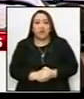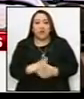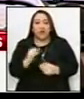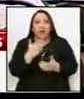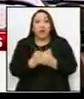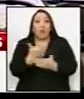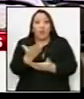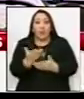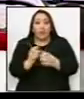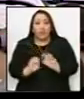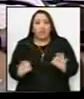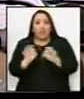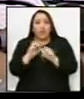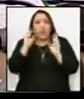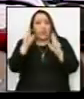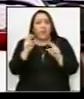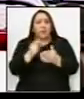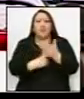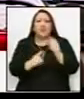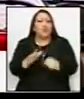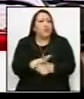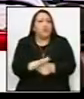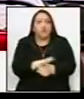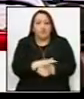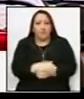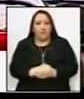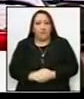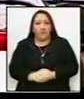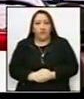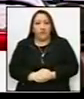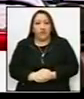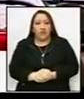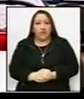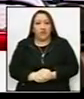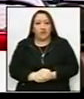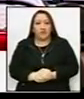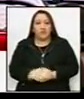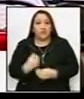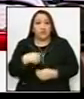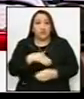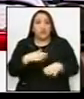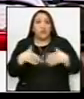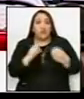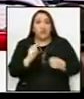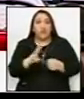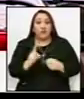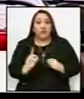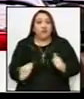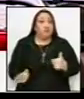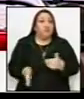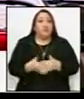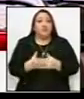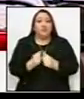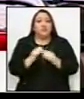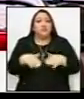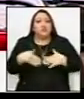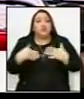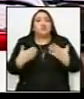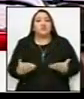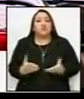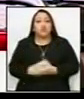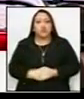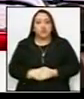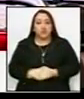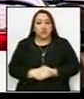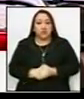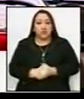indicios razonables, suficientes, ¿no?, dijéramos y cerráramos la posibilidad